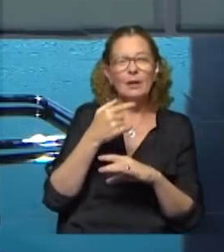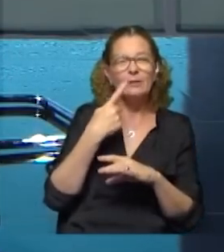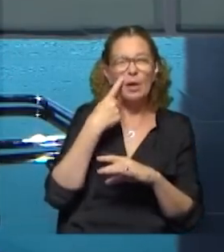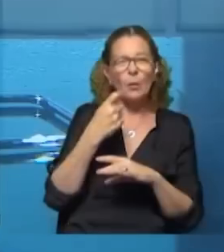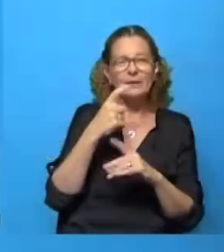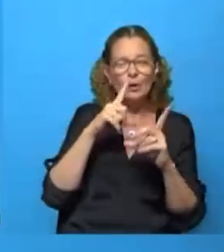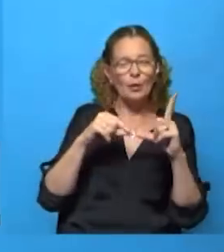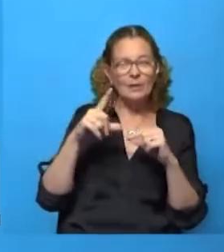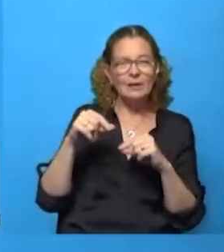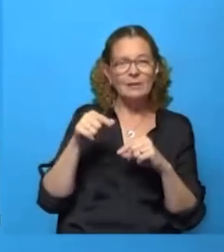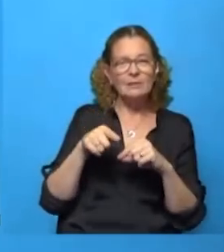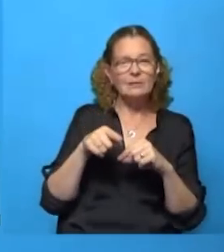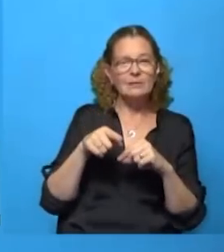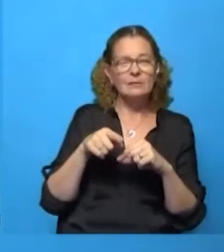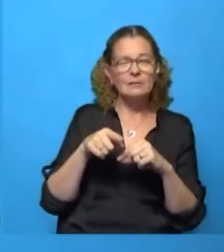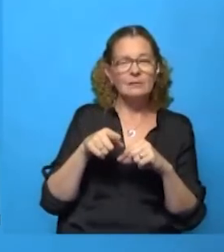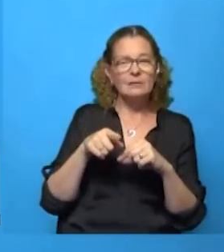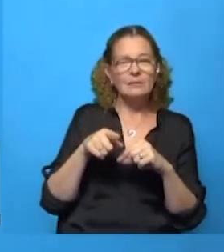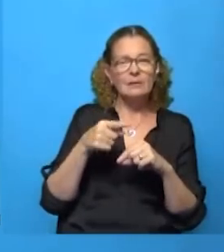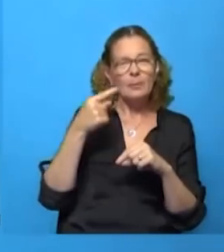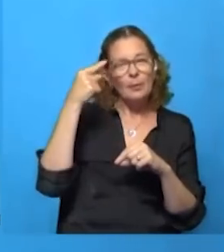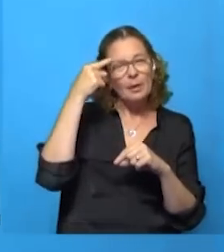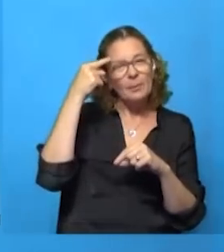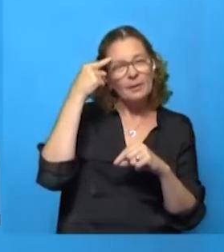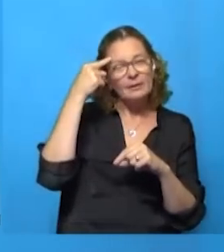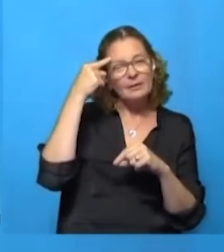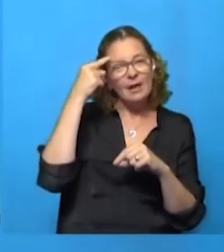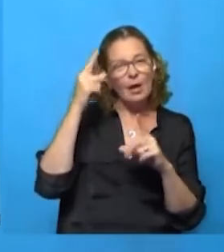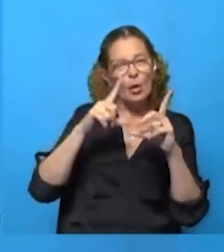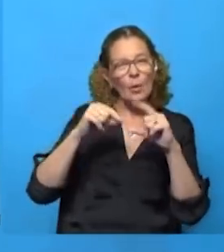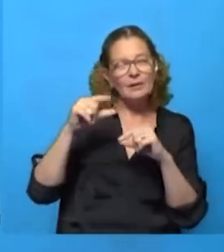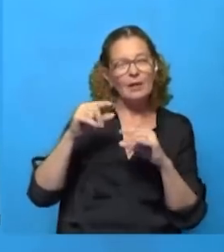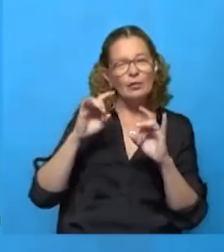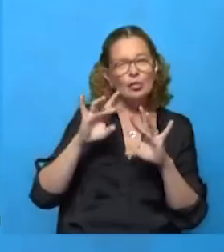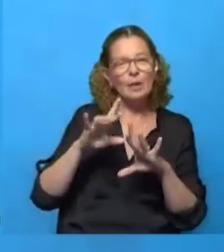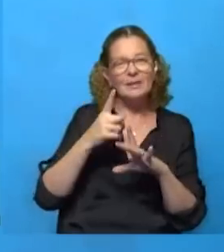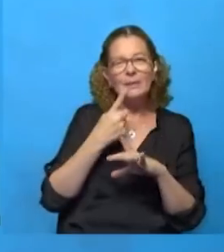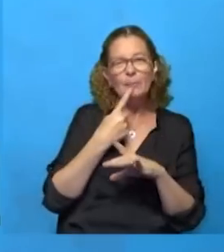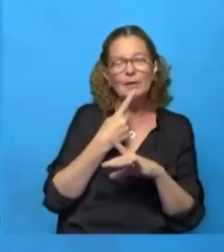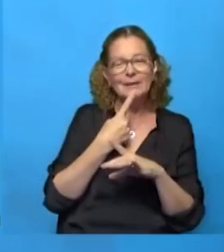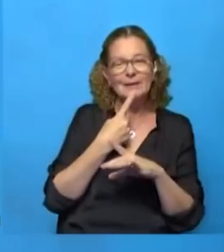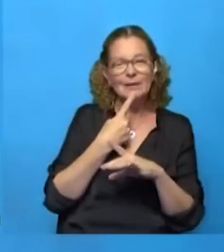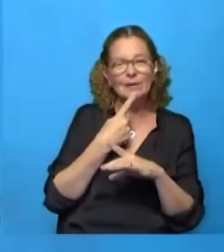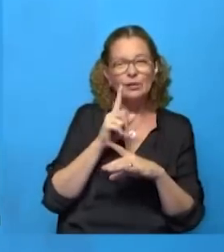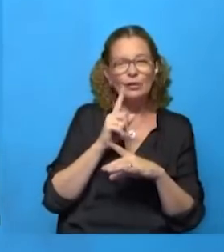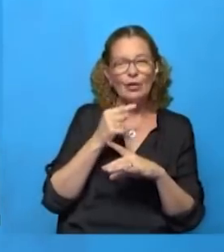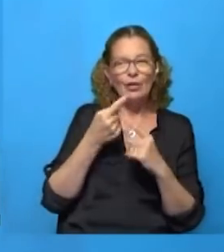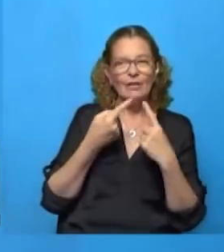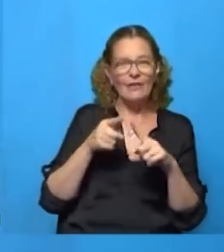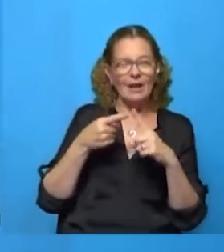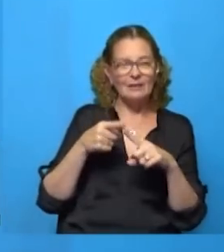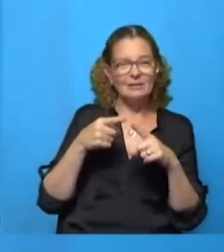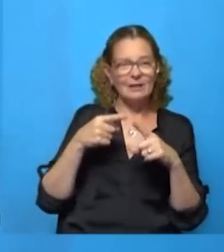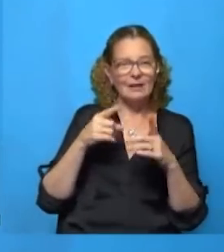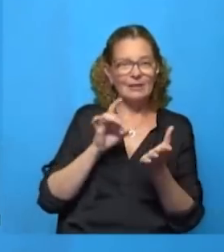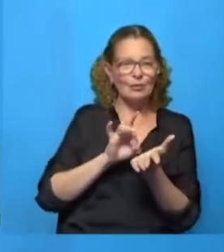que era una encuesta porque era no sé porque piensa en una encuesta solamente en términos políticos y no en términos de un